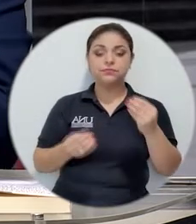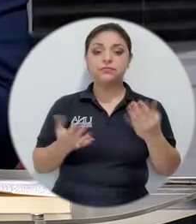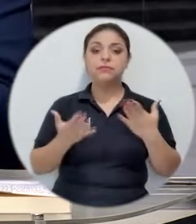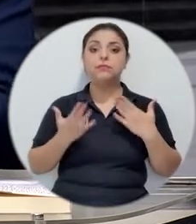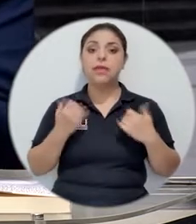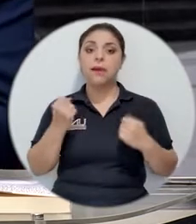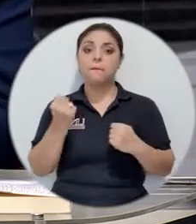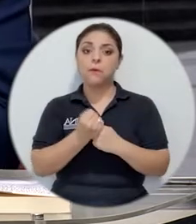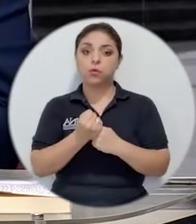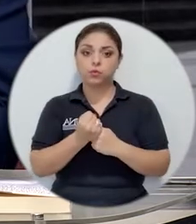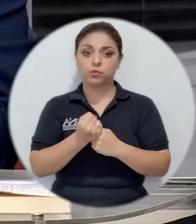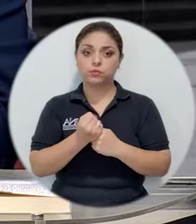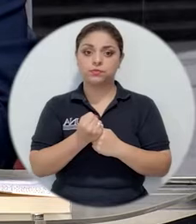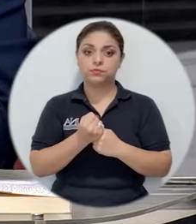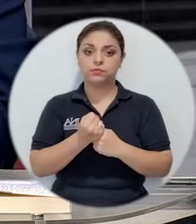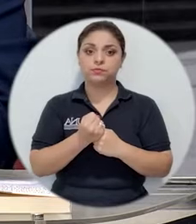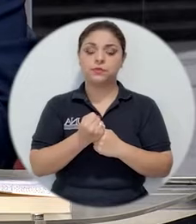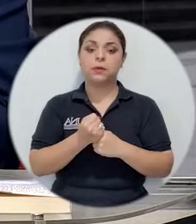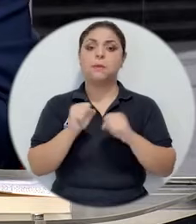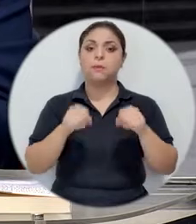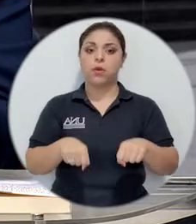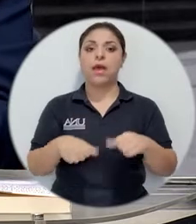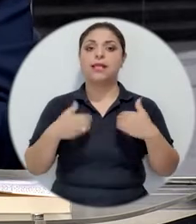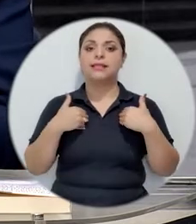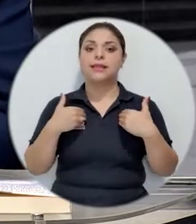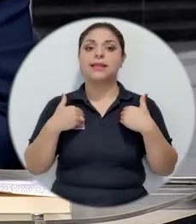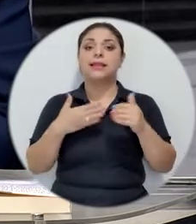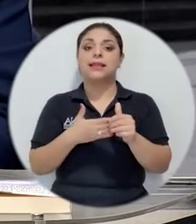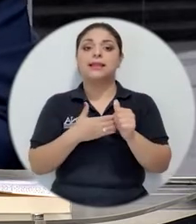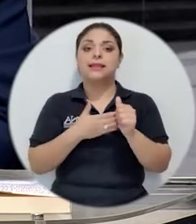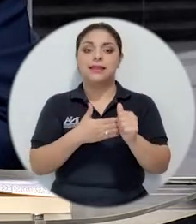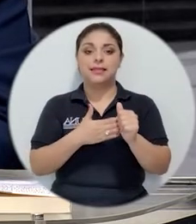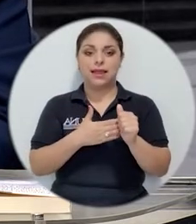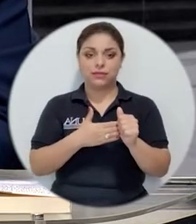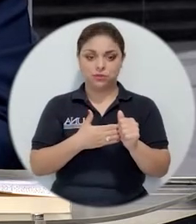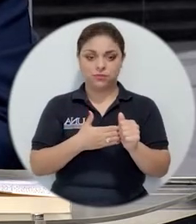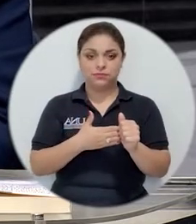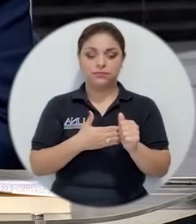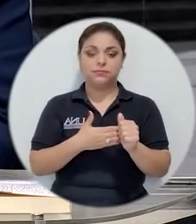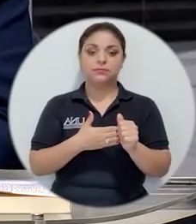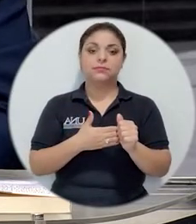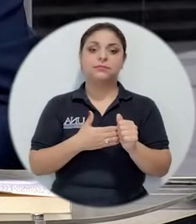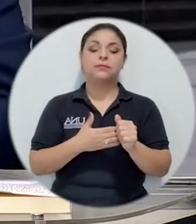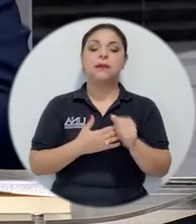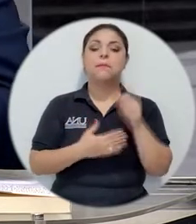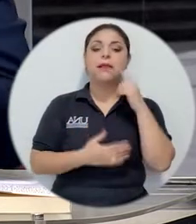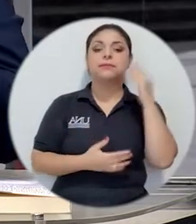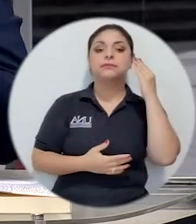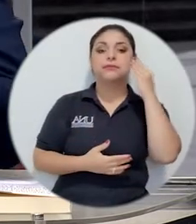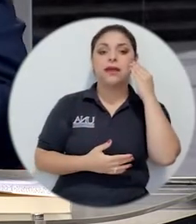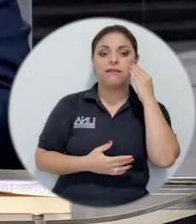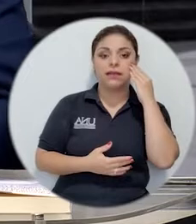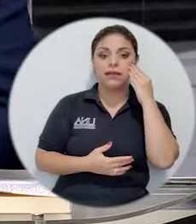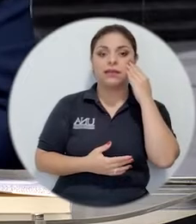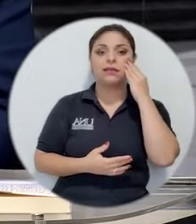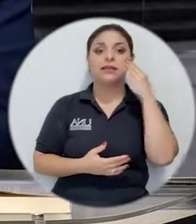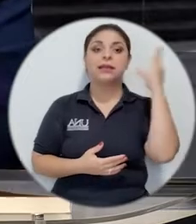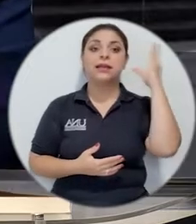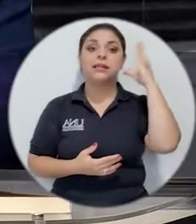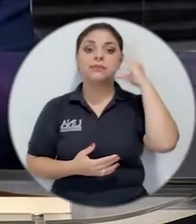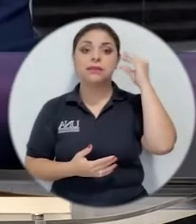nos dan un apoyo para atender estas crisis, y que el país pueda tener un liderazgo para su